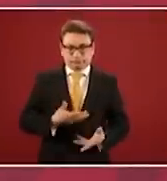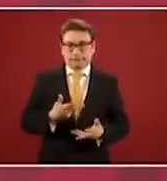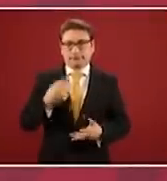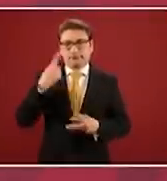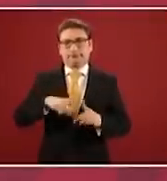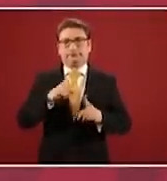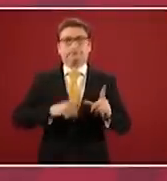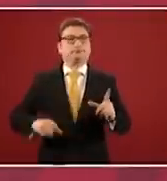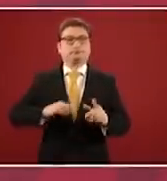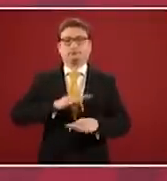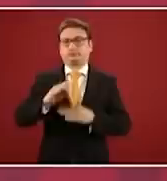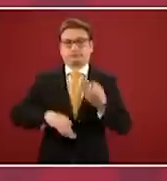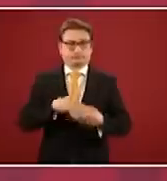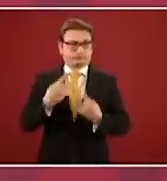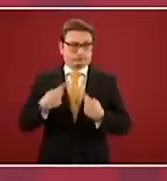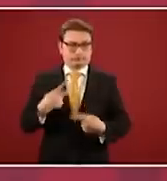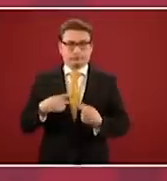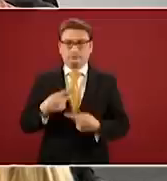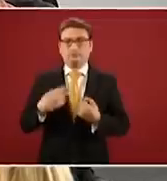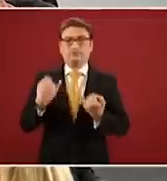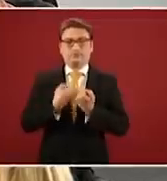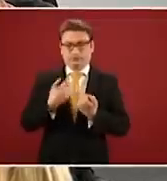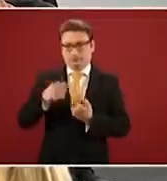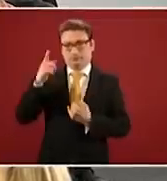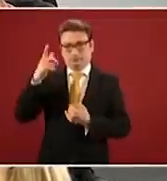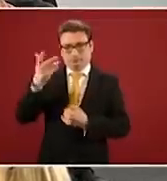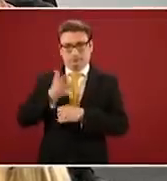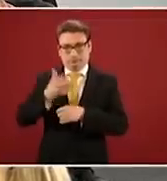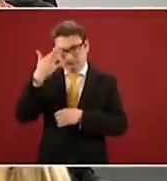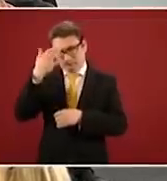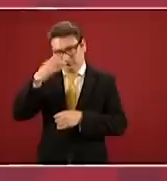todos los mexicanos. Los que están allá son mexicanos,